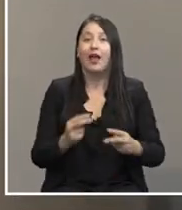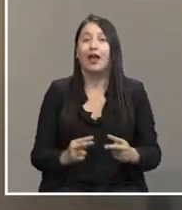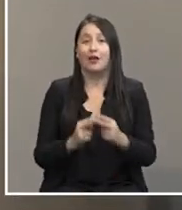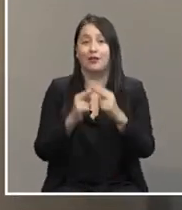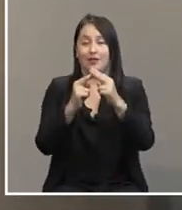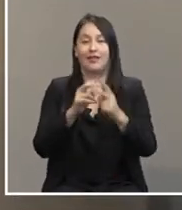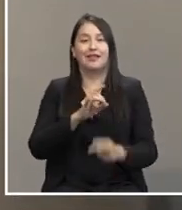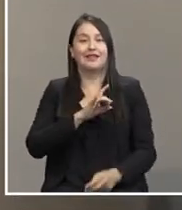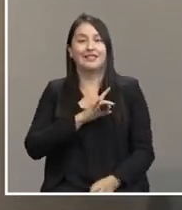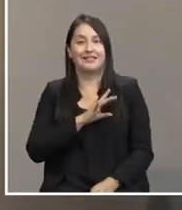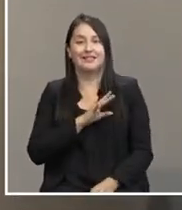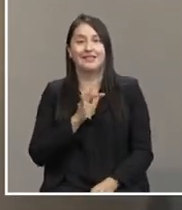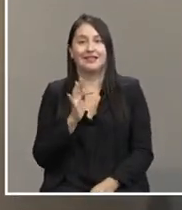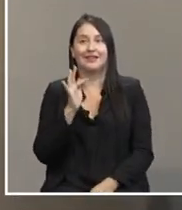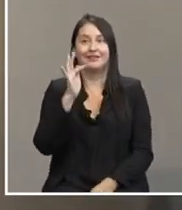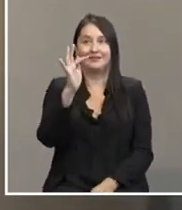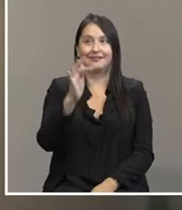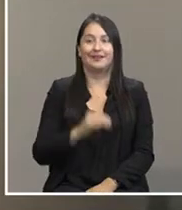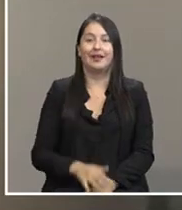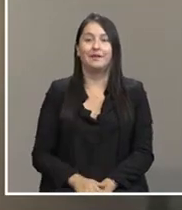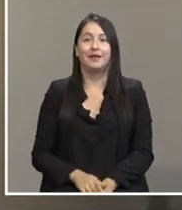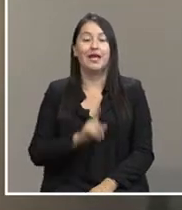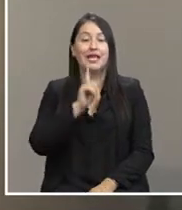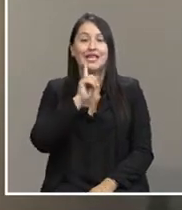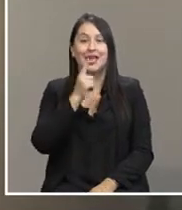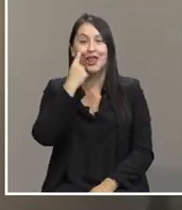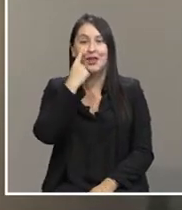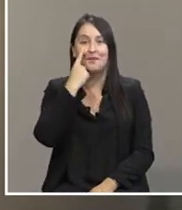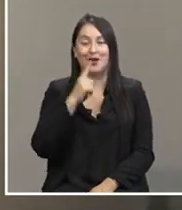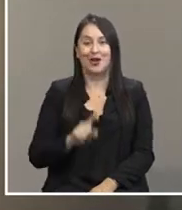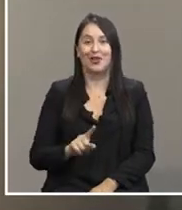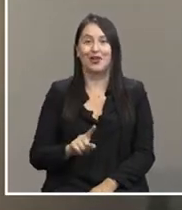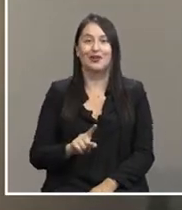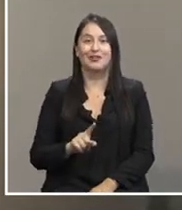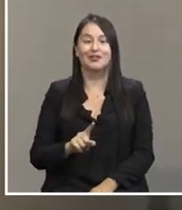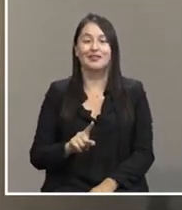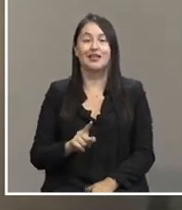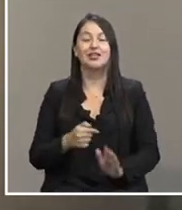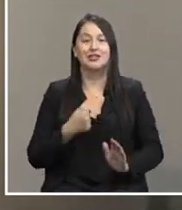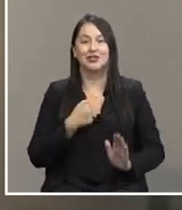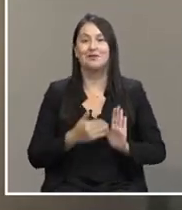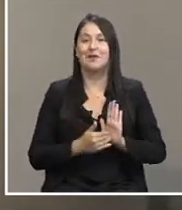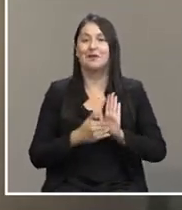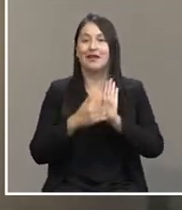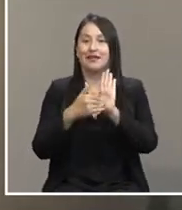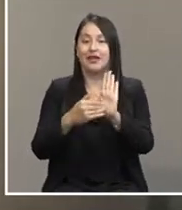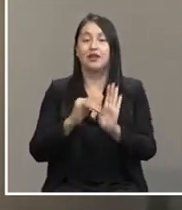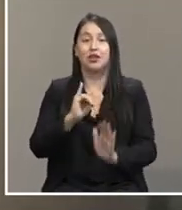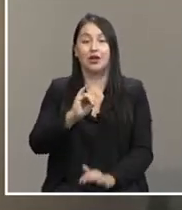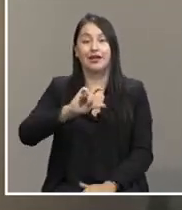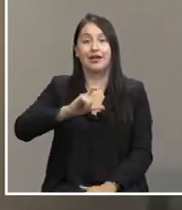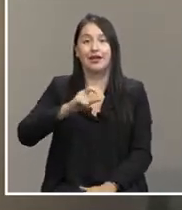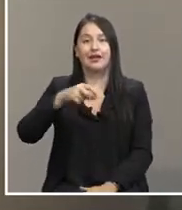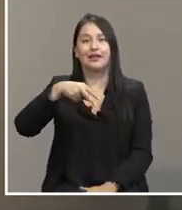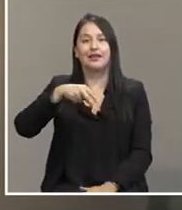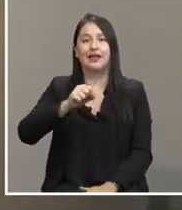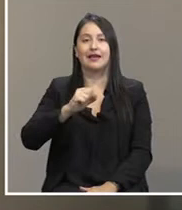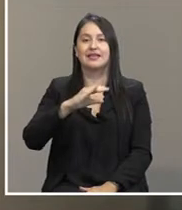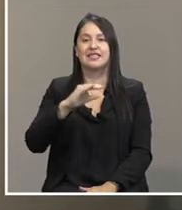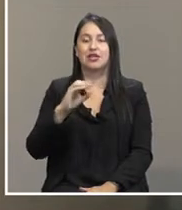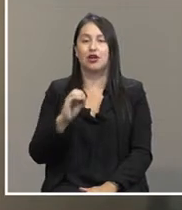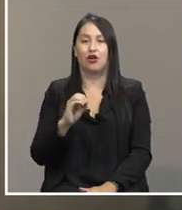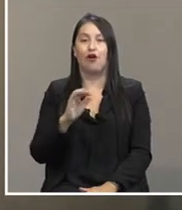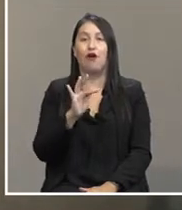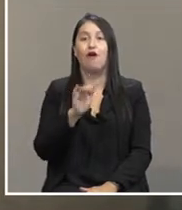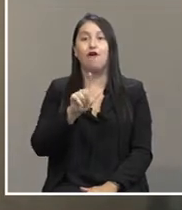futuro. Para los que no me conocen, que deben ser muchos, me presento. Mi nombre es Ignacio Flores.